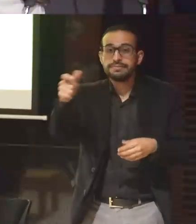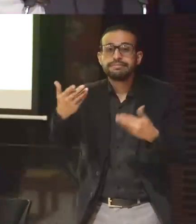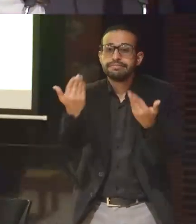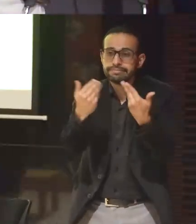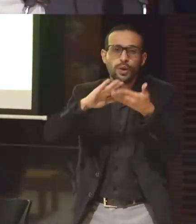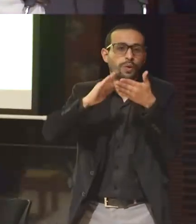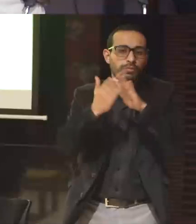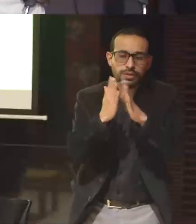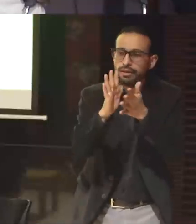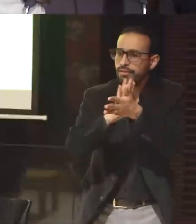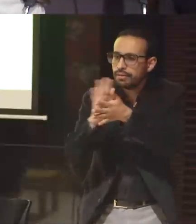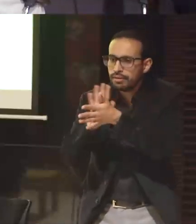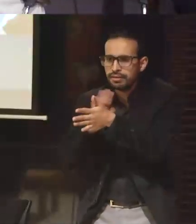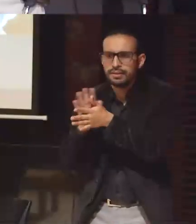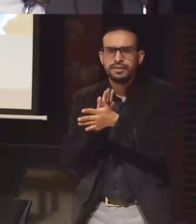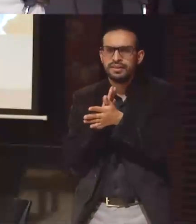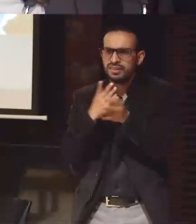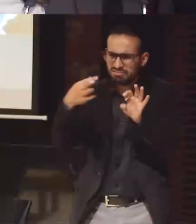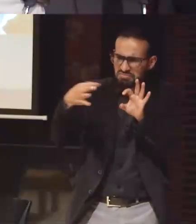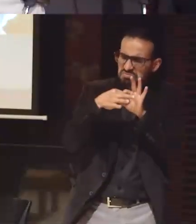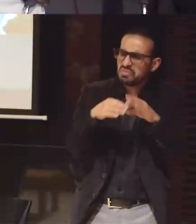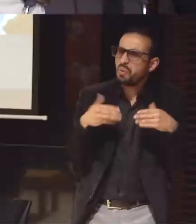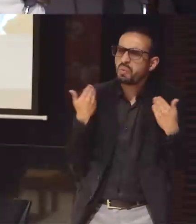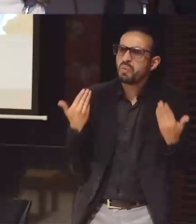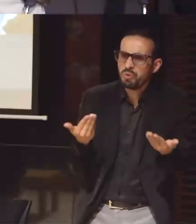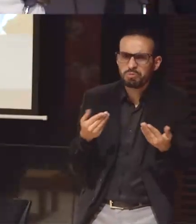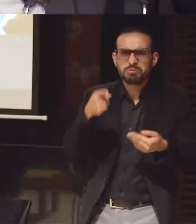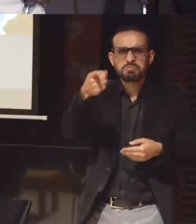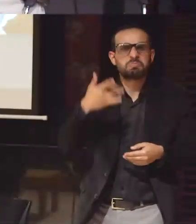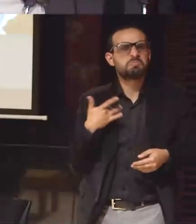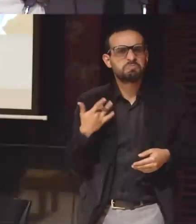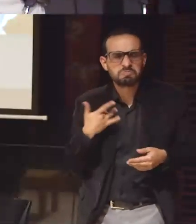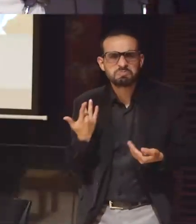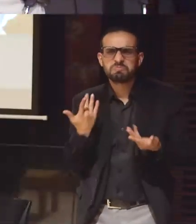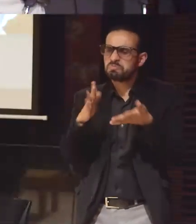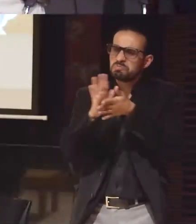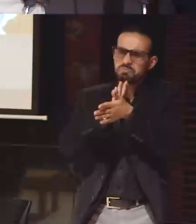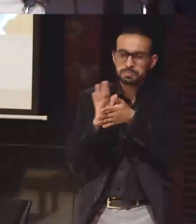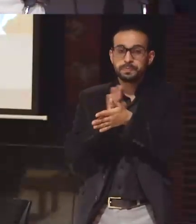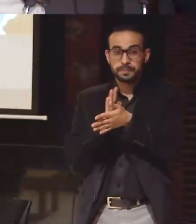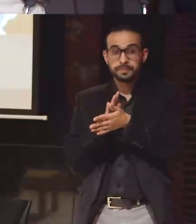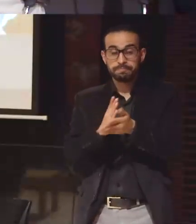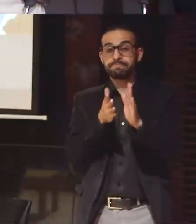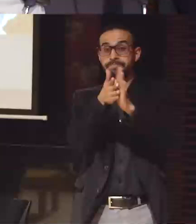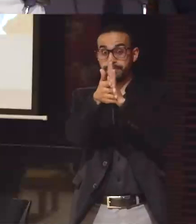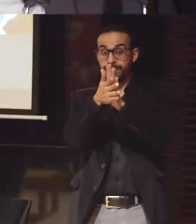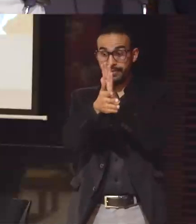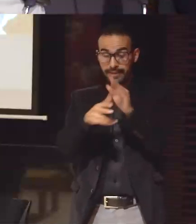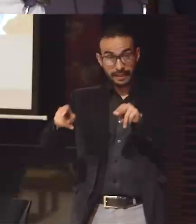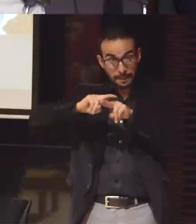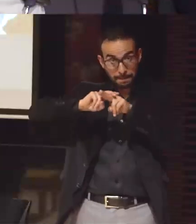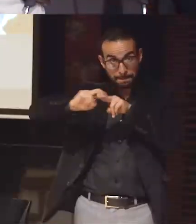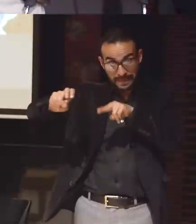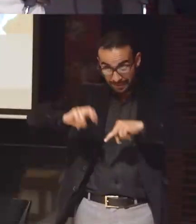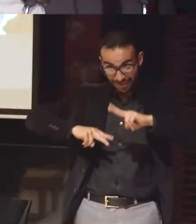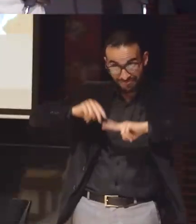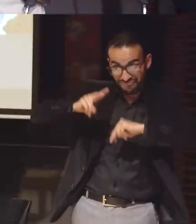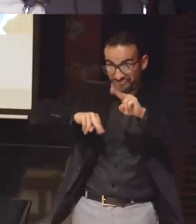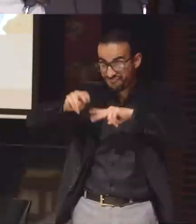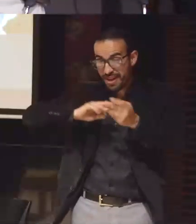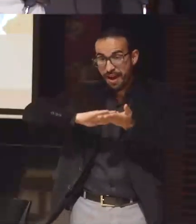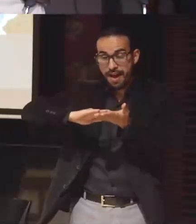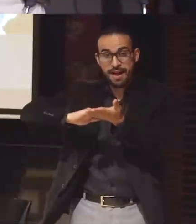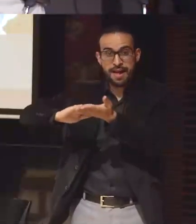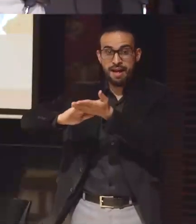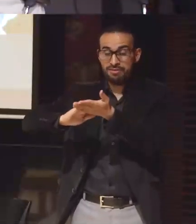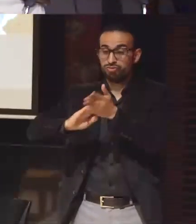quieren ser parte, es fundamental. Además que no hay que olvidar una cosa, esta obra sí vendrá un gran impacto en el desarrollo económico de Bogotá,